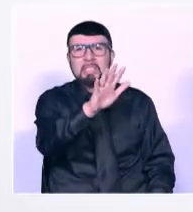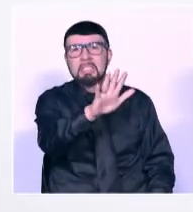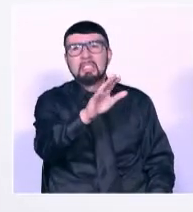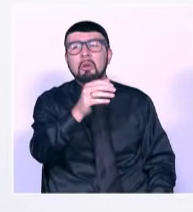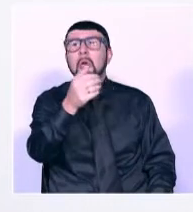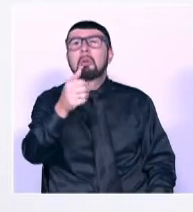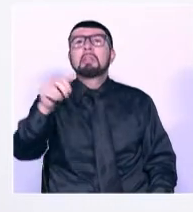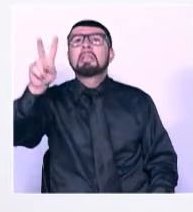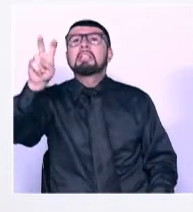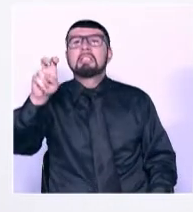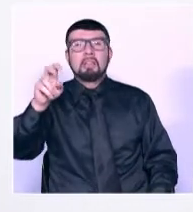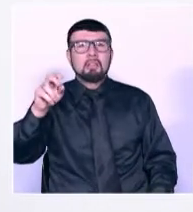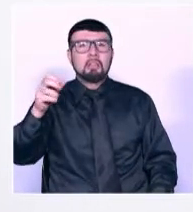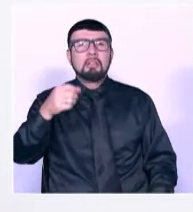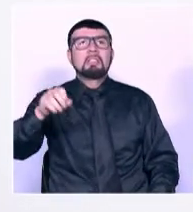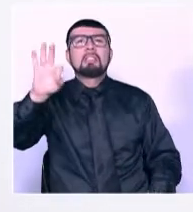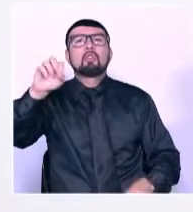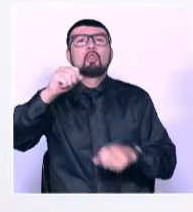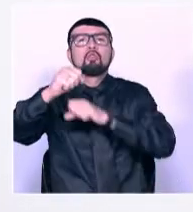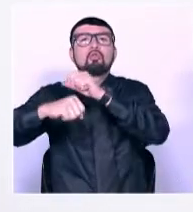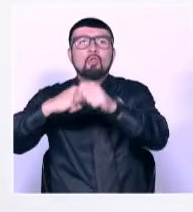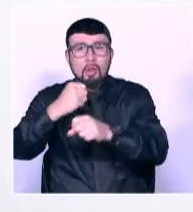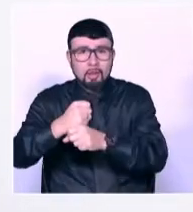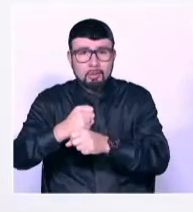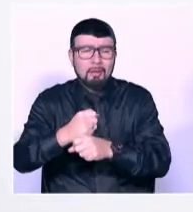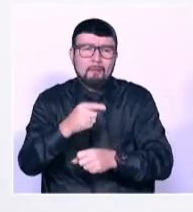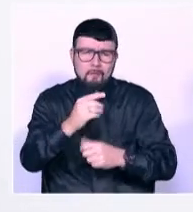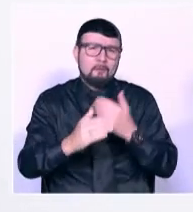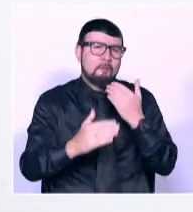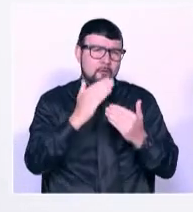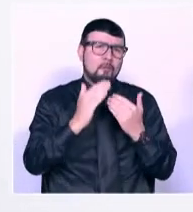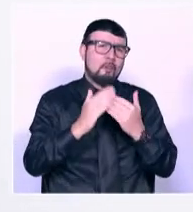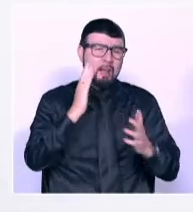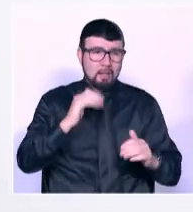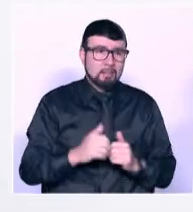17, 18 años, es más fácil, se realiza con